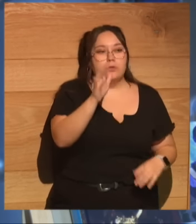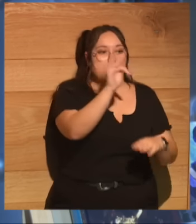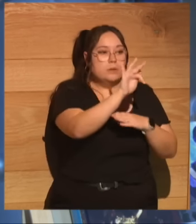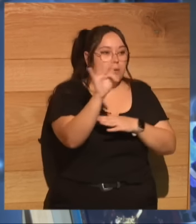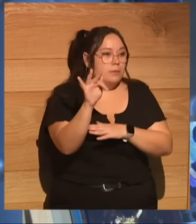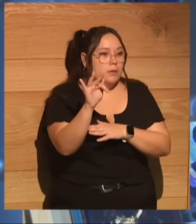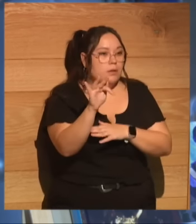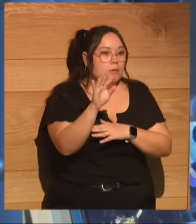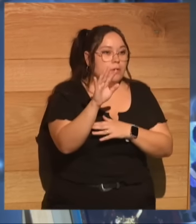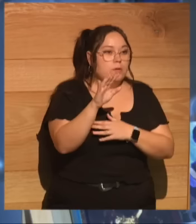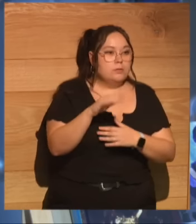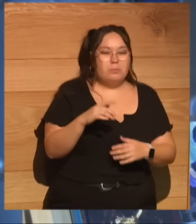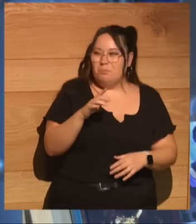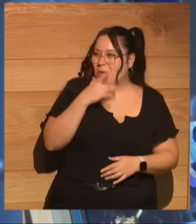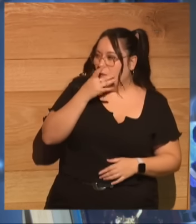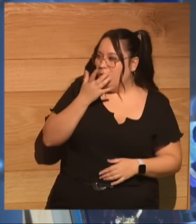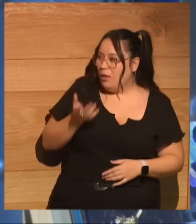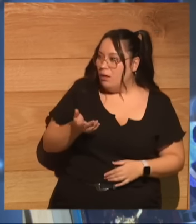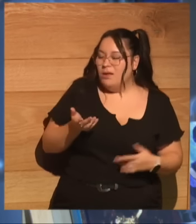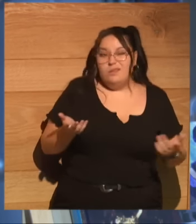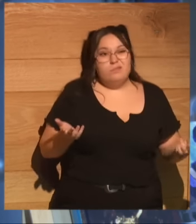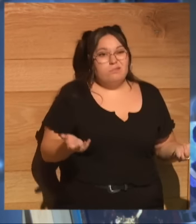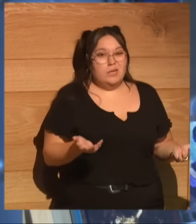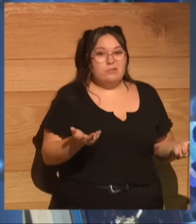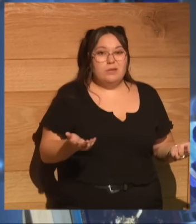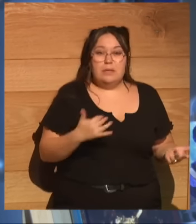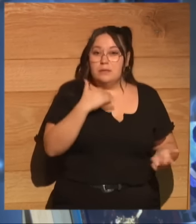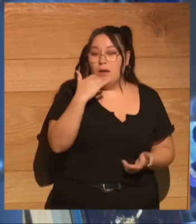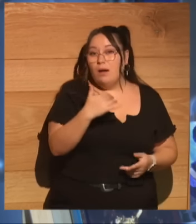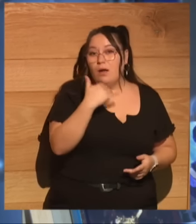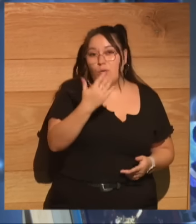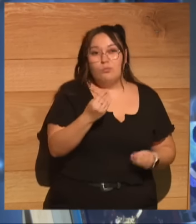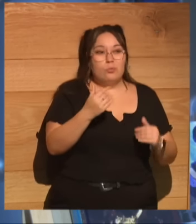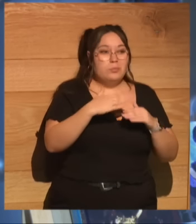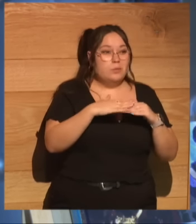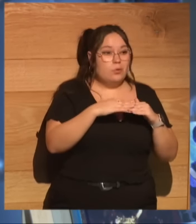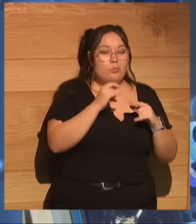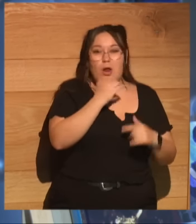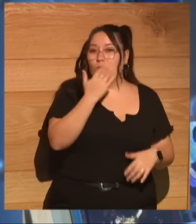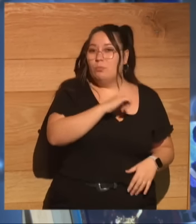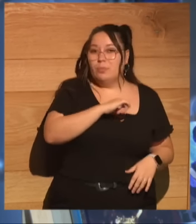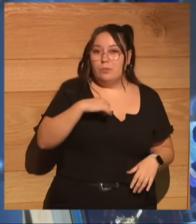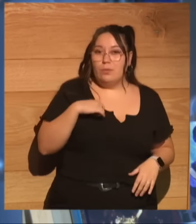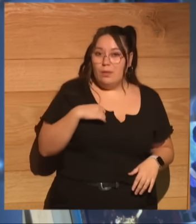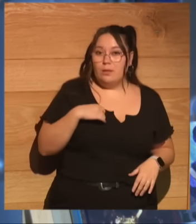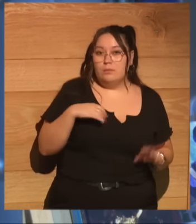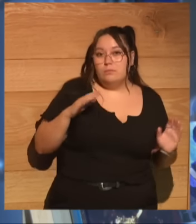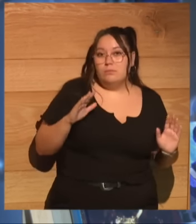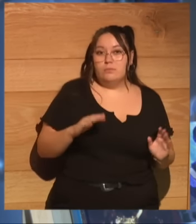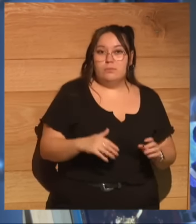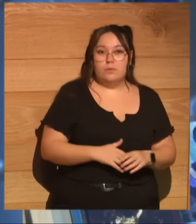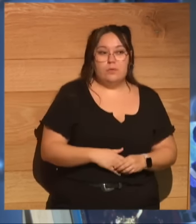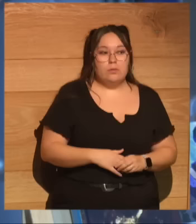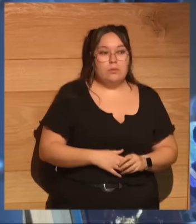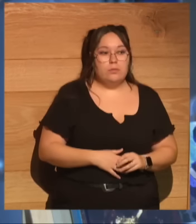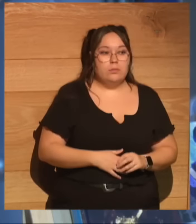cementerios que están en colinas. ¿Vergüenza? Bueno, de alguna manera. Es algo, o como mínimo, sí, enormemente es... privado o vergonzante hasta cierto punto, que se hacen